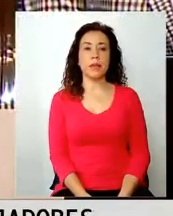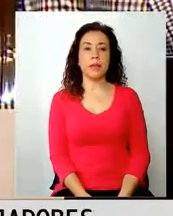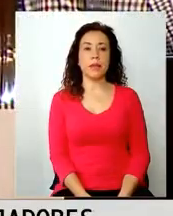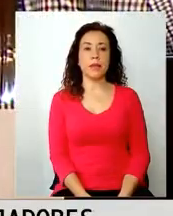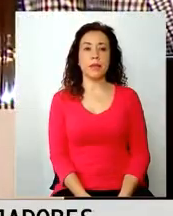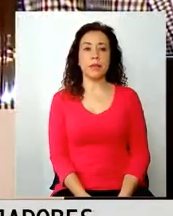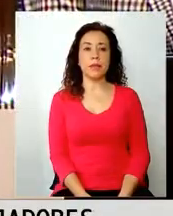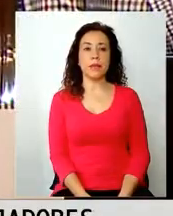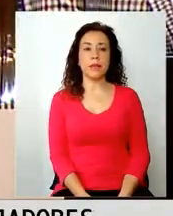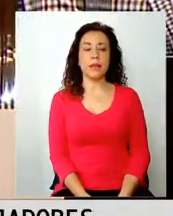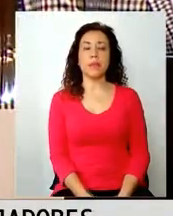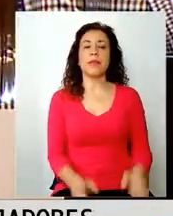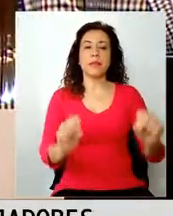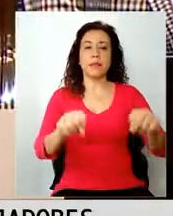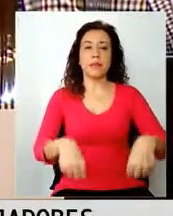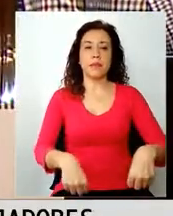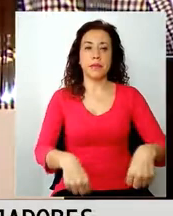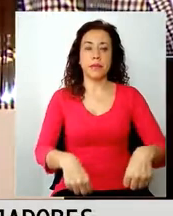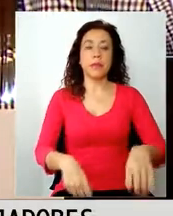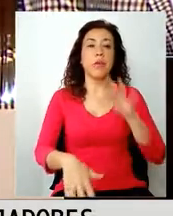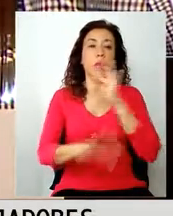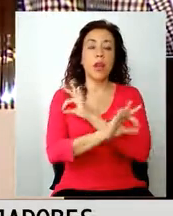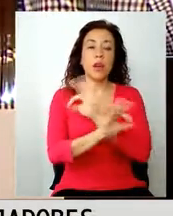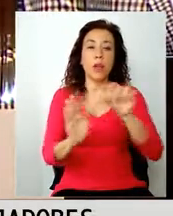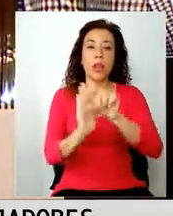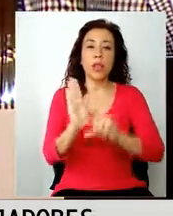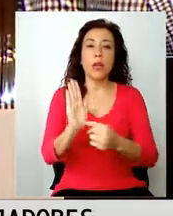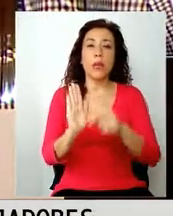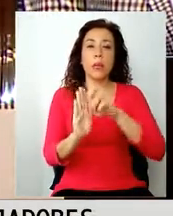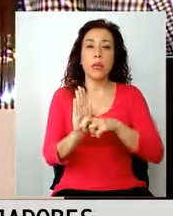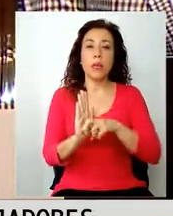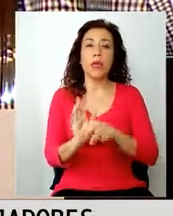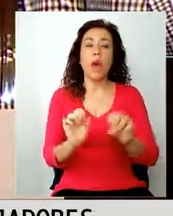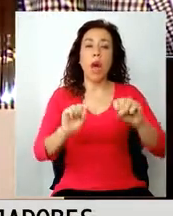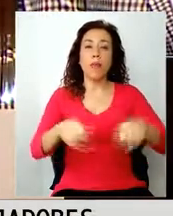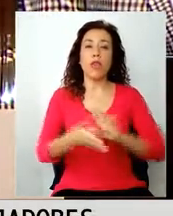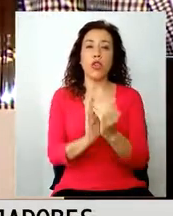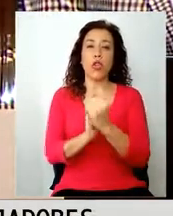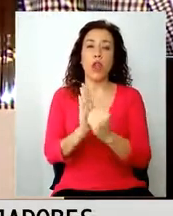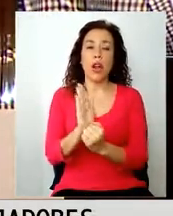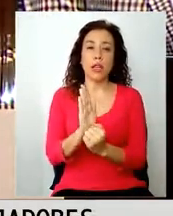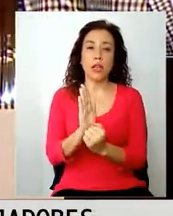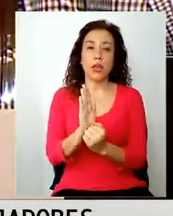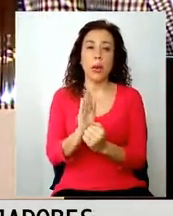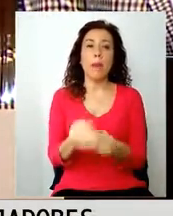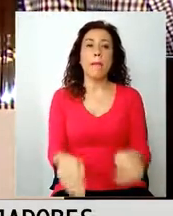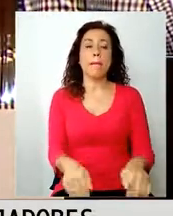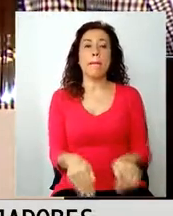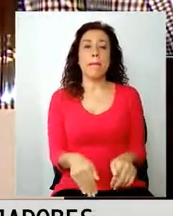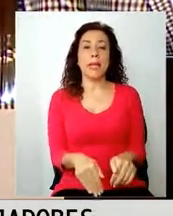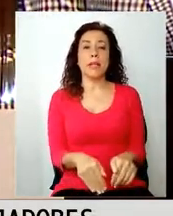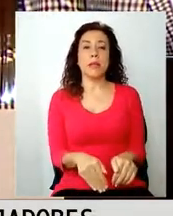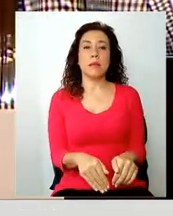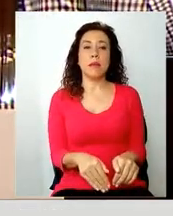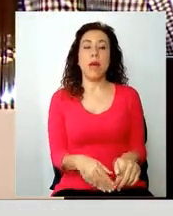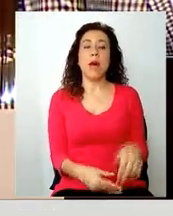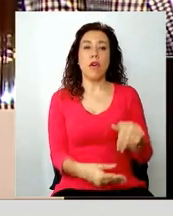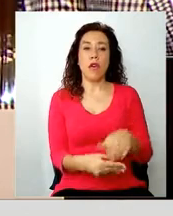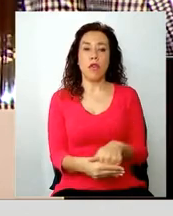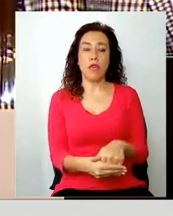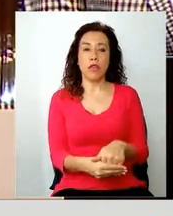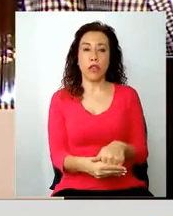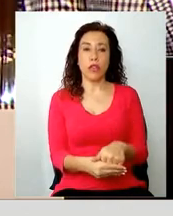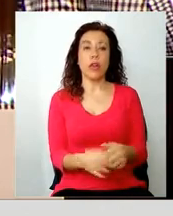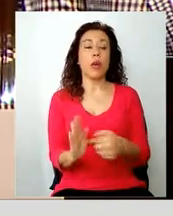aprobado por no haber sido objeto de indicaciones del proyecto que además aprobaban particular con la misma votación y por tanto el proyecto